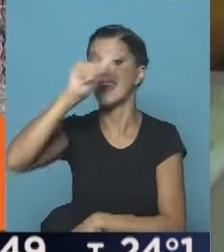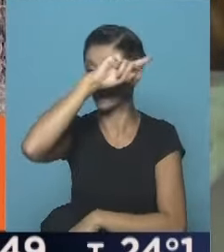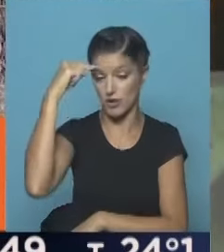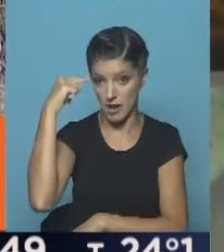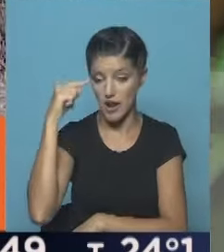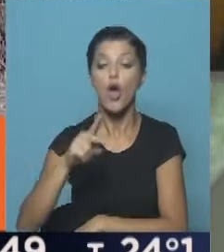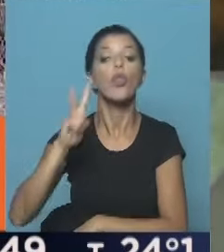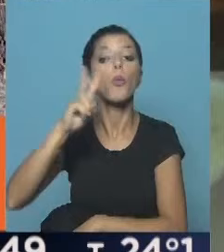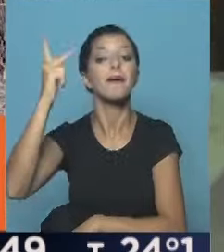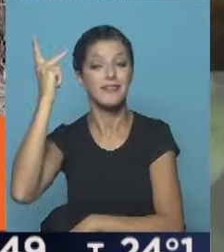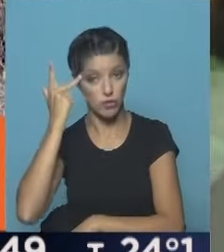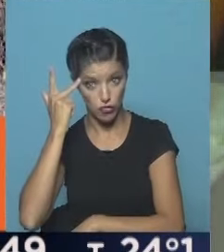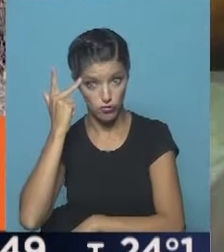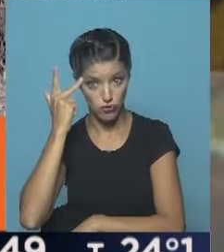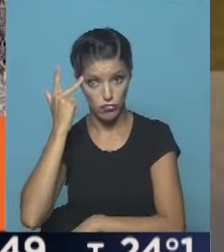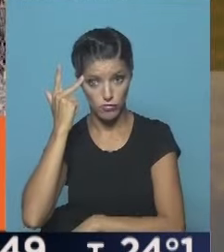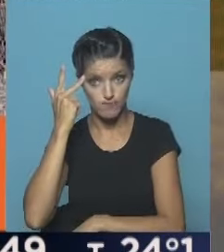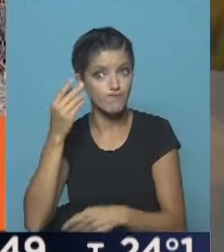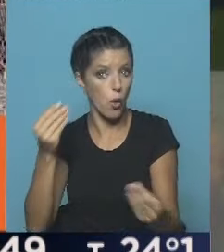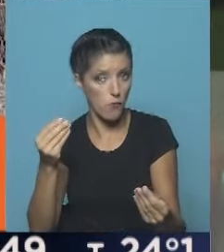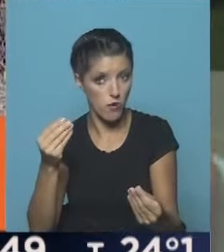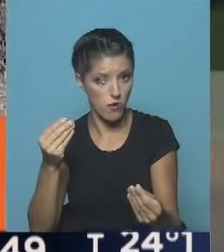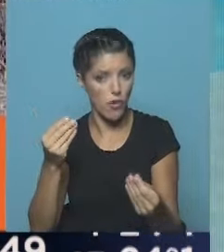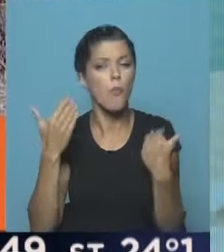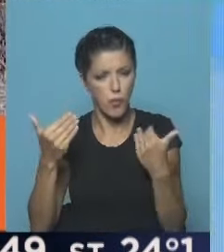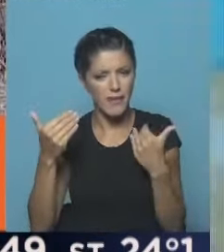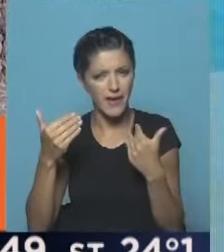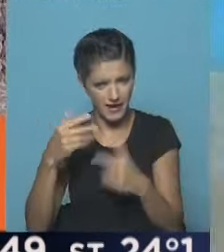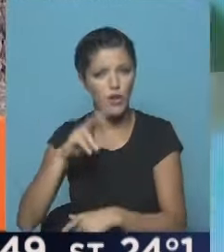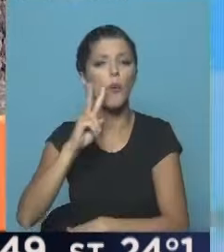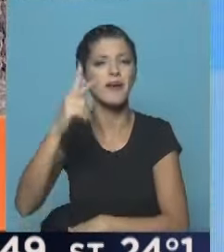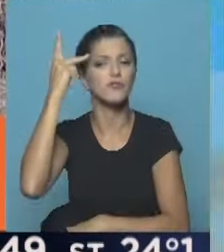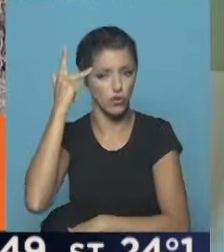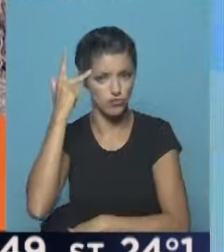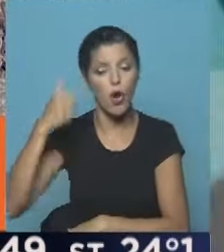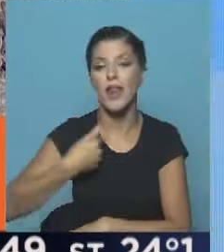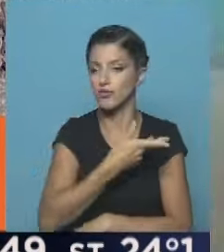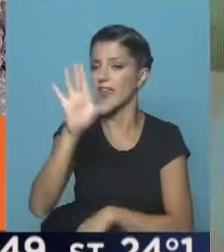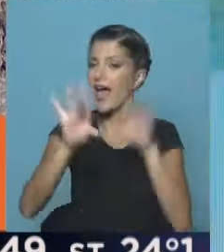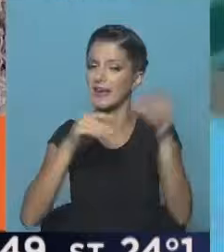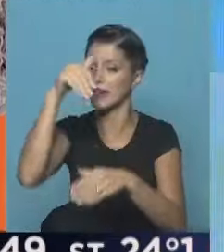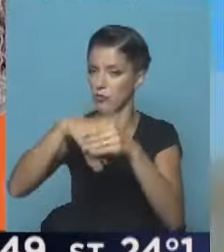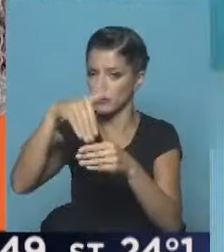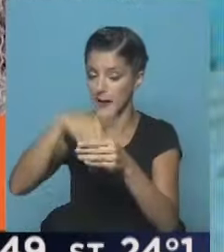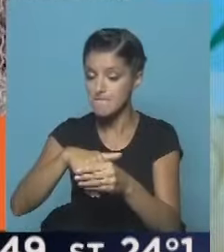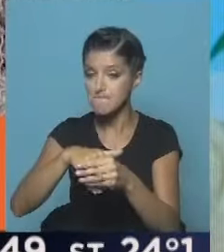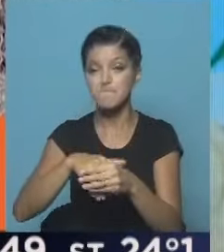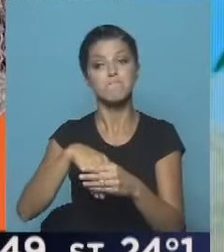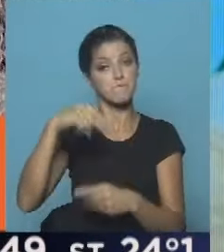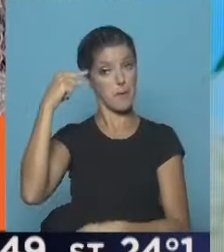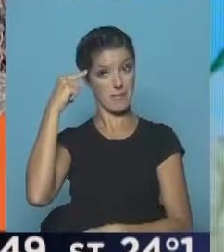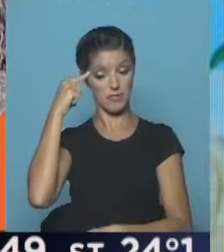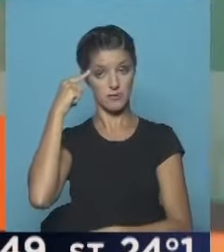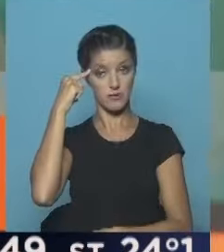Si van a permitir que efectivamente el pueblo venezolano se pronuncie, dado que prácticamente un